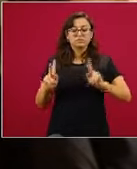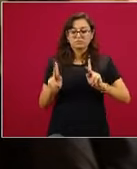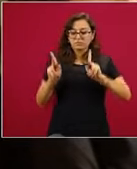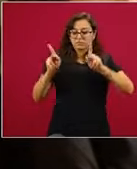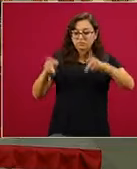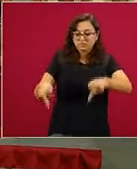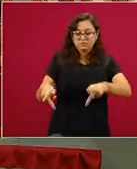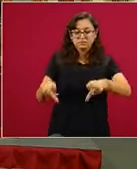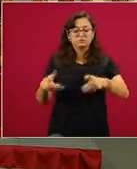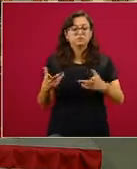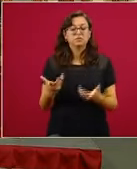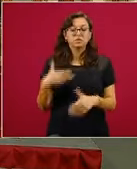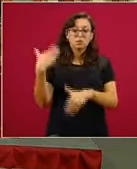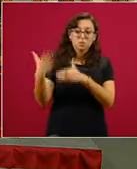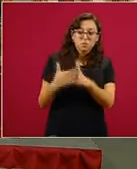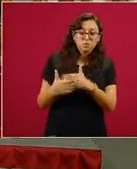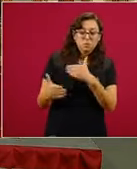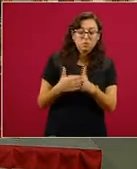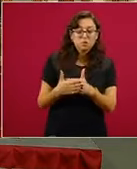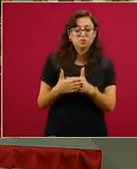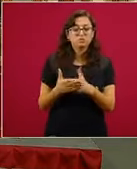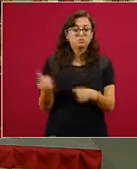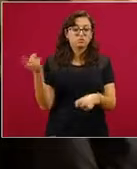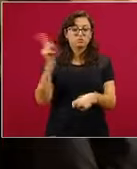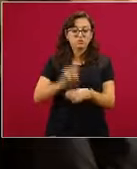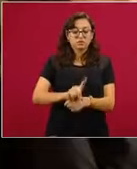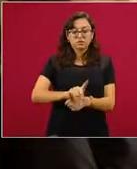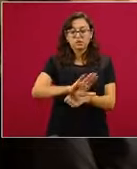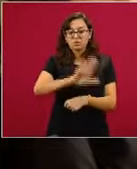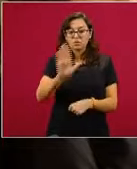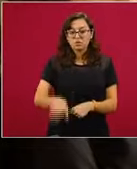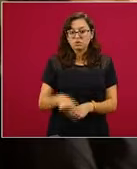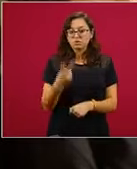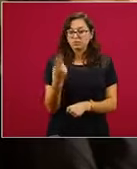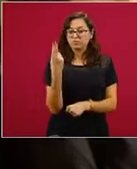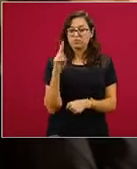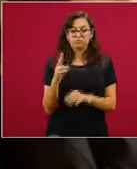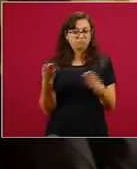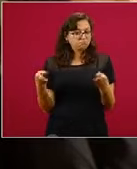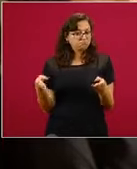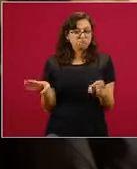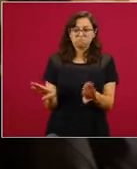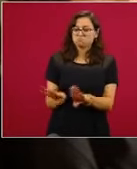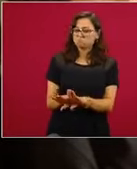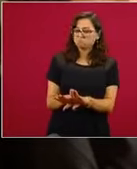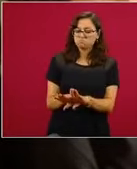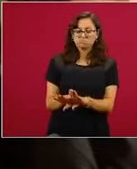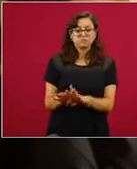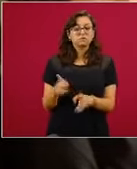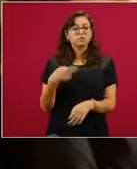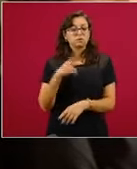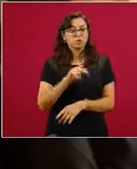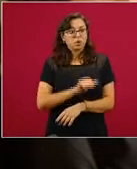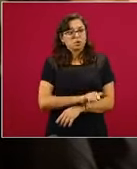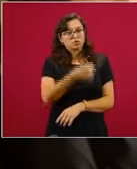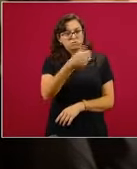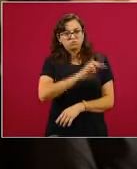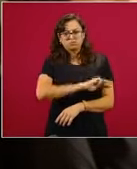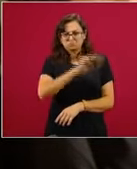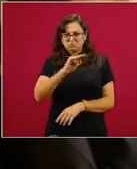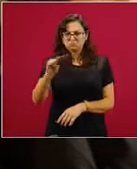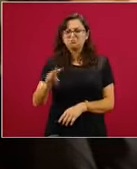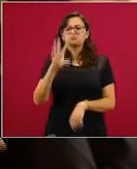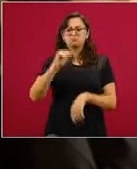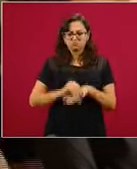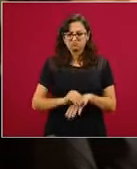estar cerrados para el fin de semana del 2 de noviembre, pero hay otros estados como Michoacán que hablan que sí van a permitir